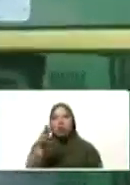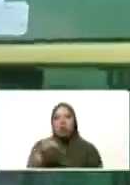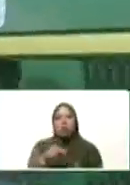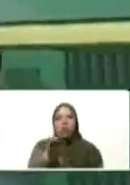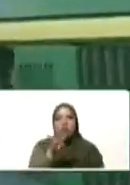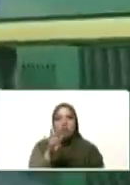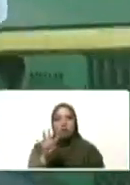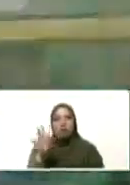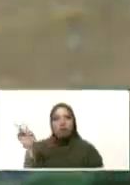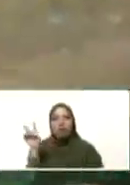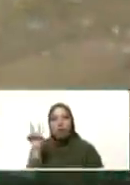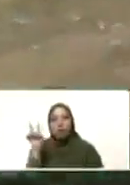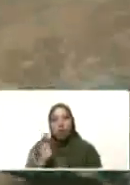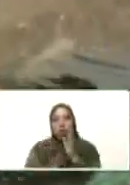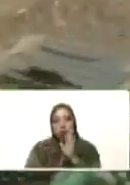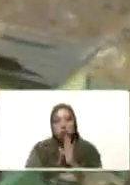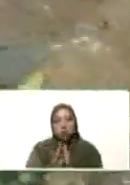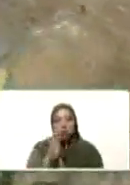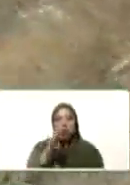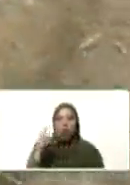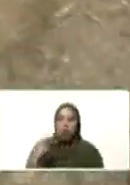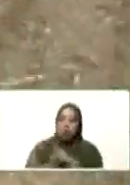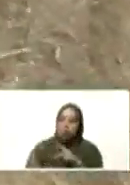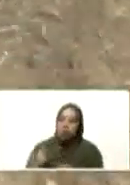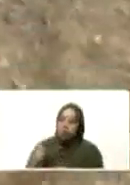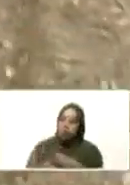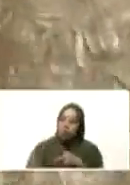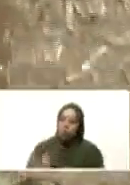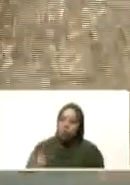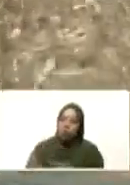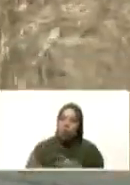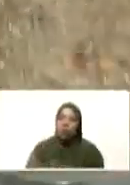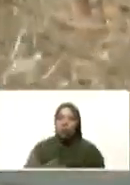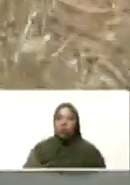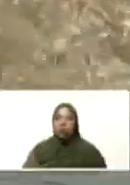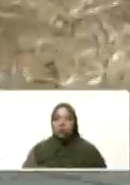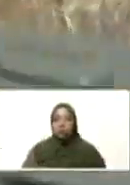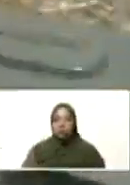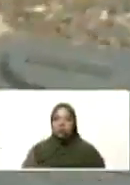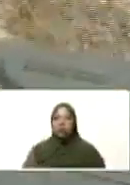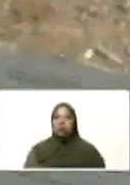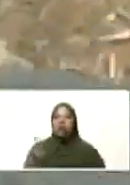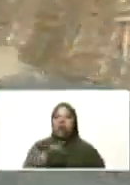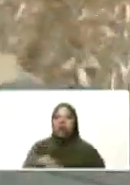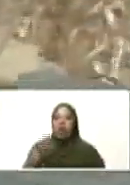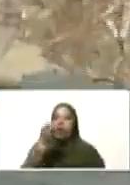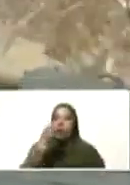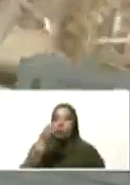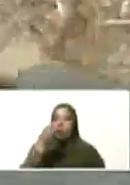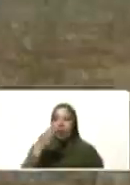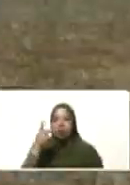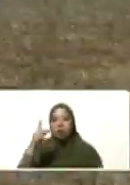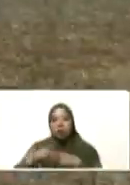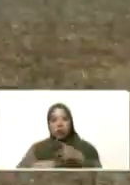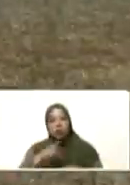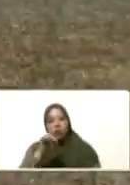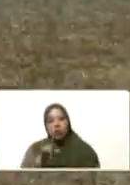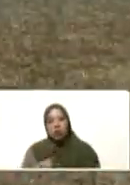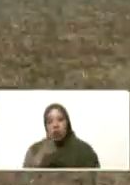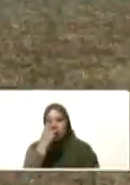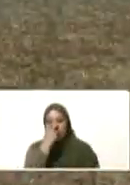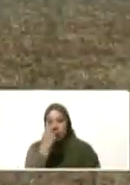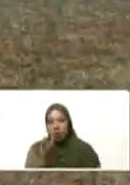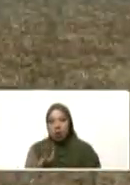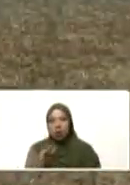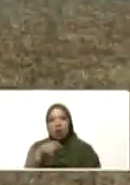2024. Venezuela productora y exportadora de alimentos. Por eso estamos invitando